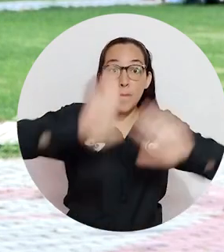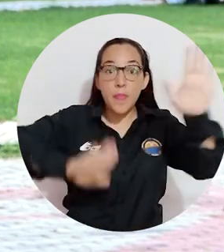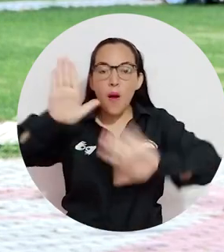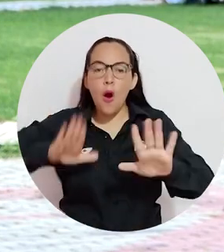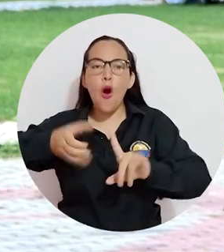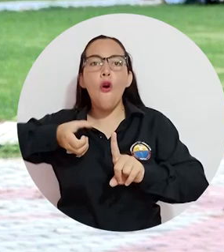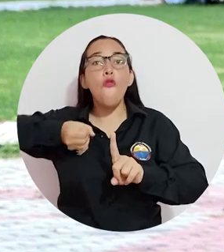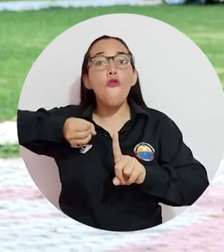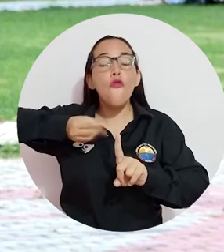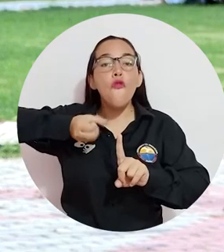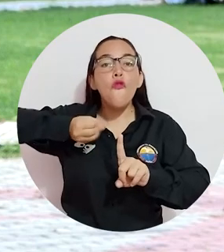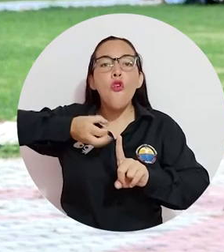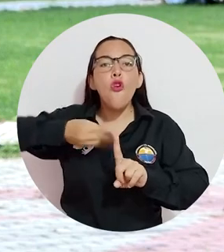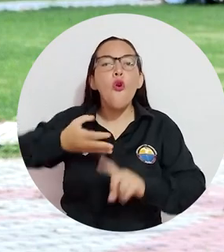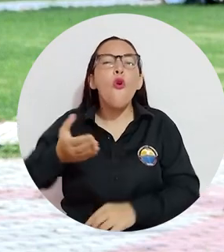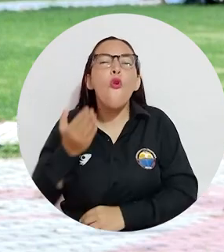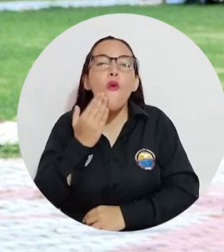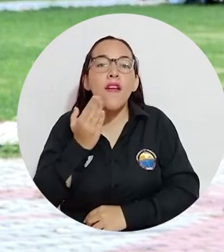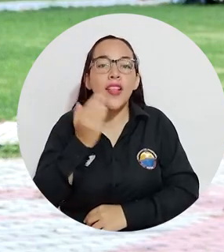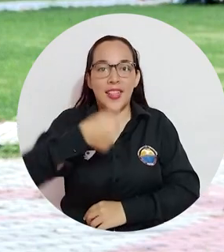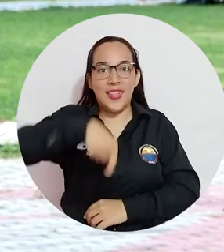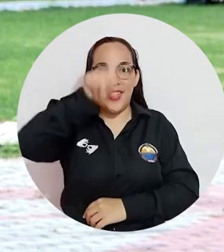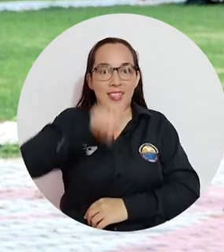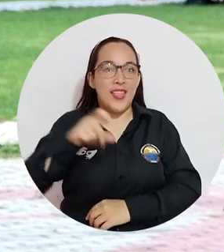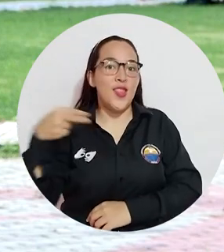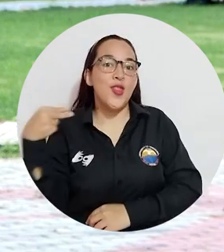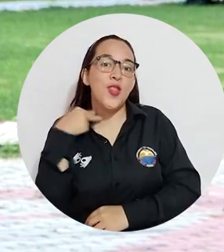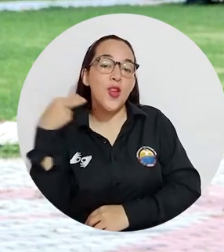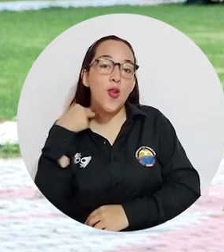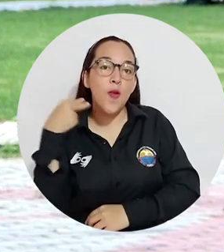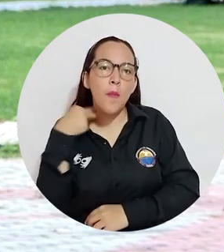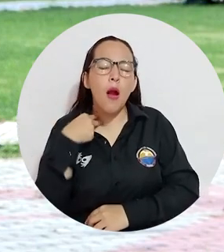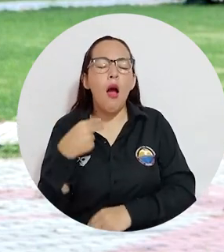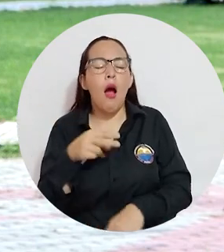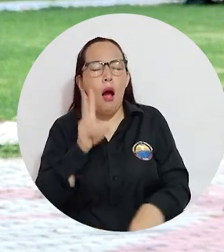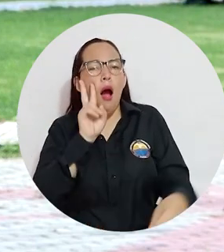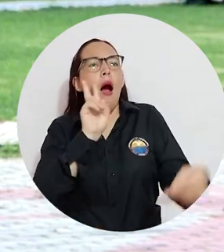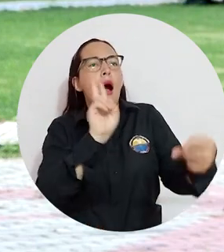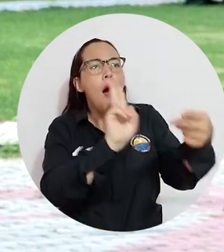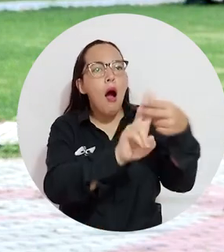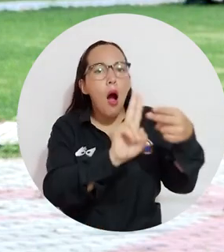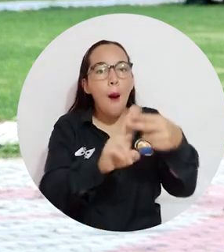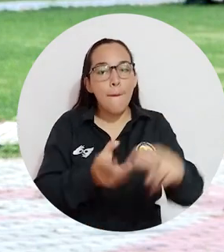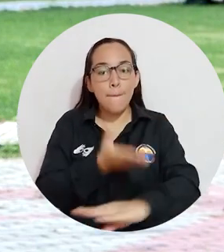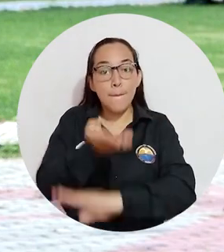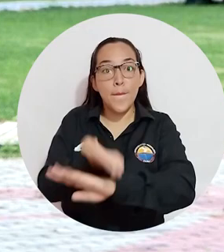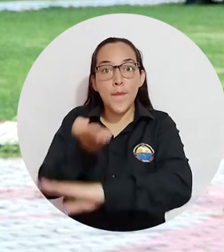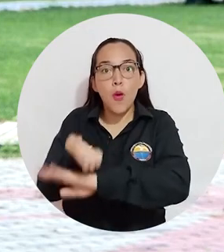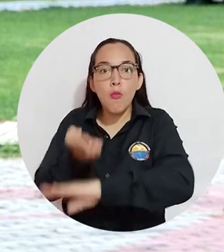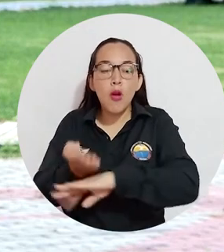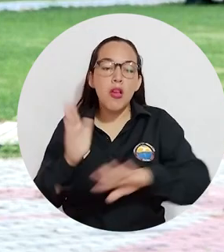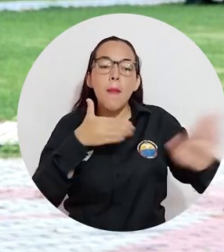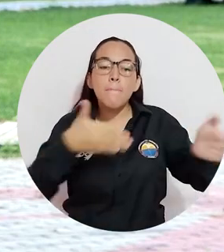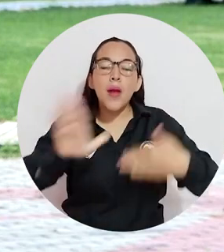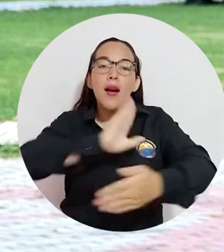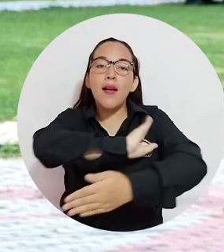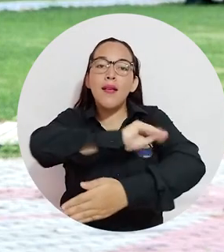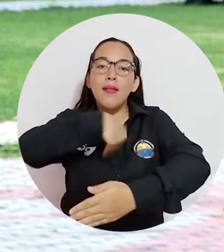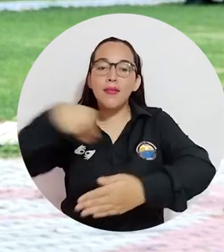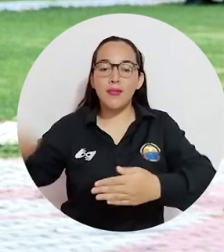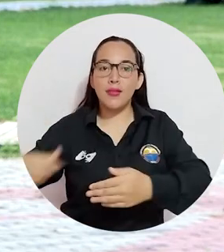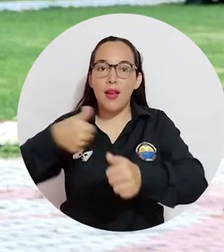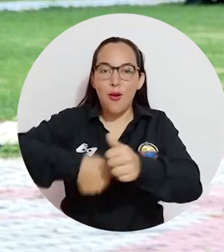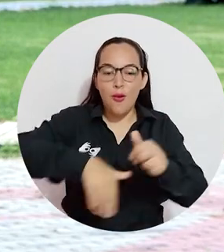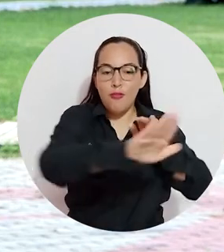los foros que se realizarán el día 16 de noviembre para conocer las propuestas y el plan de gestión